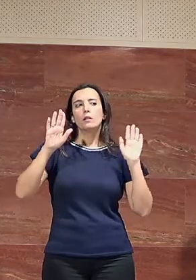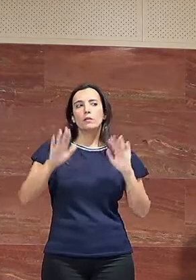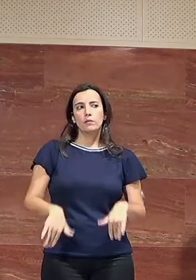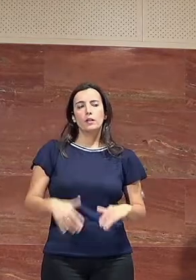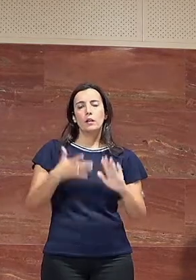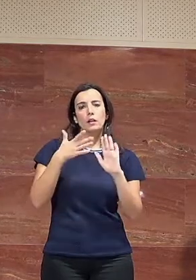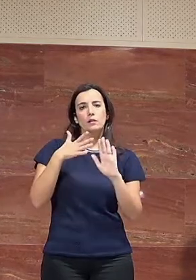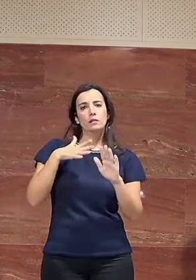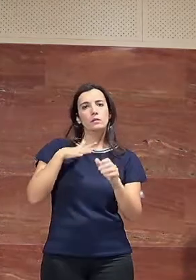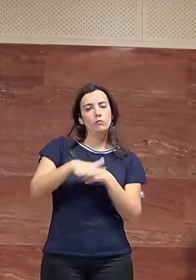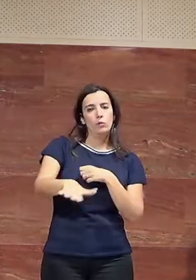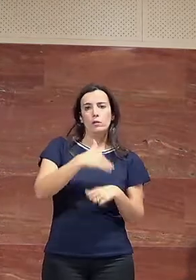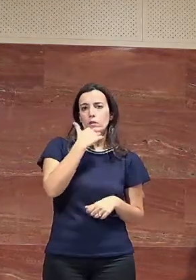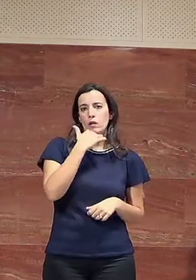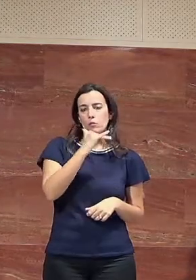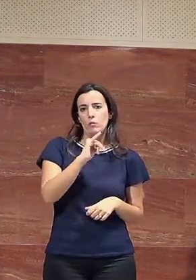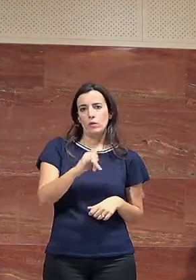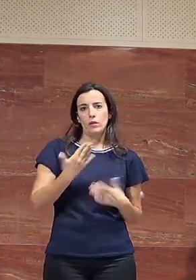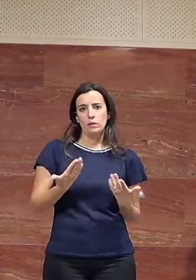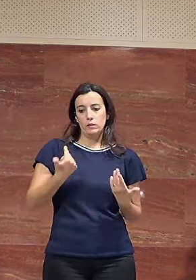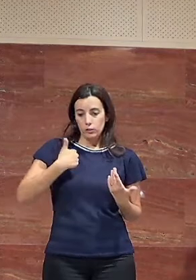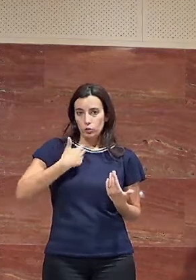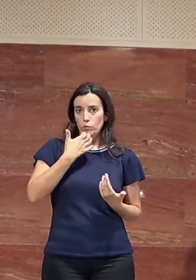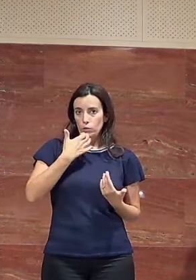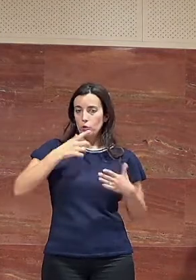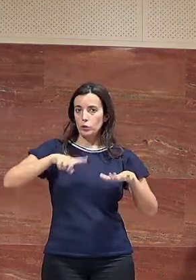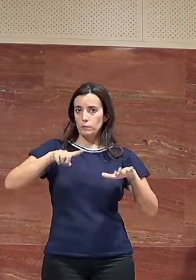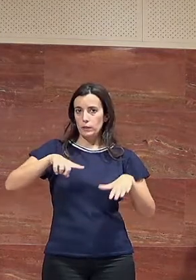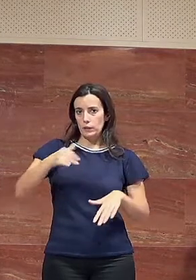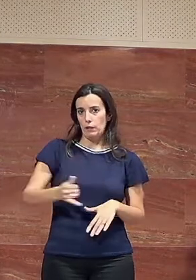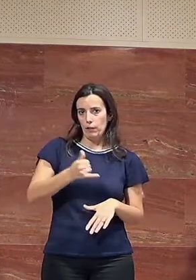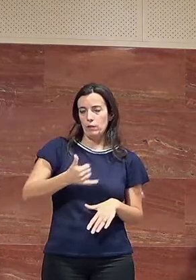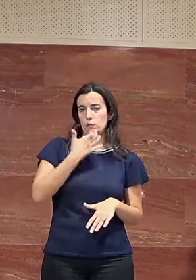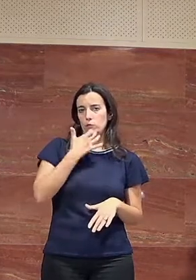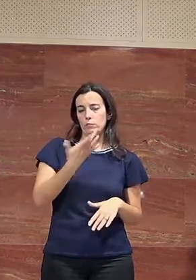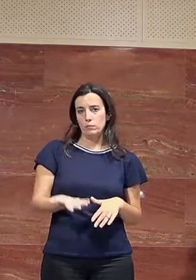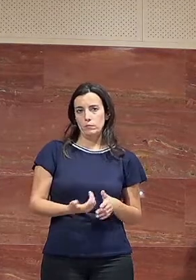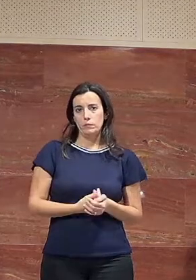una repercusión, ¿no? En mi caso concreto fueron 6 meses de baja. Sí. Yo creo que